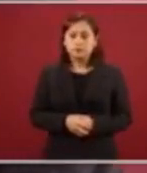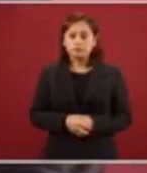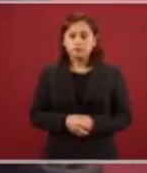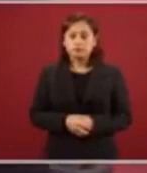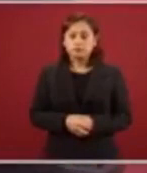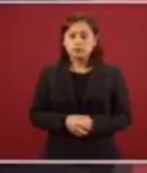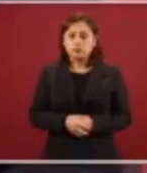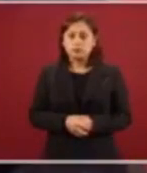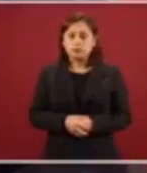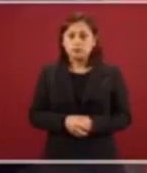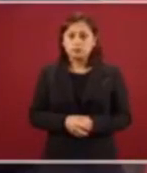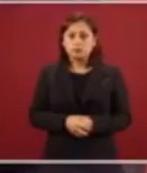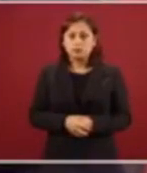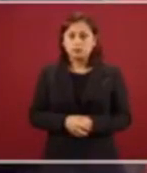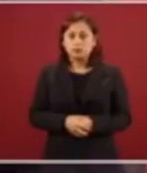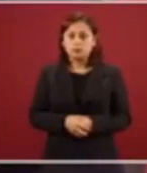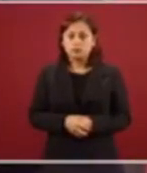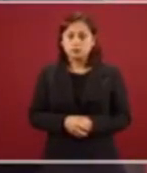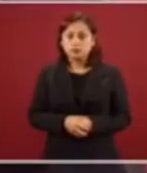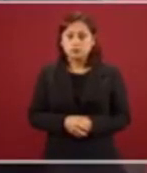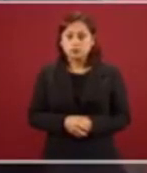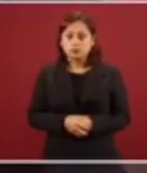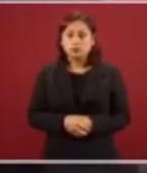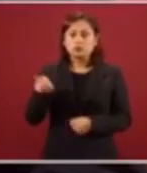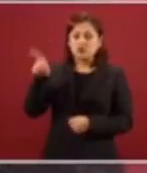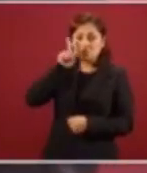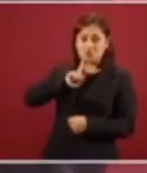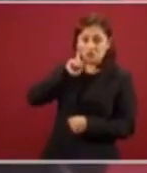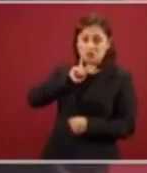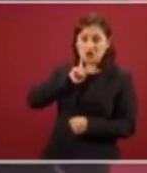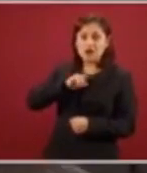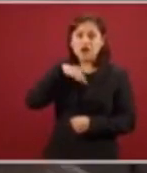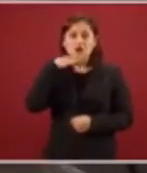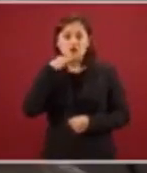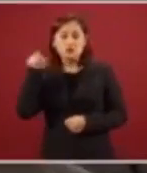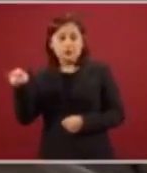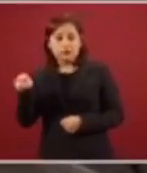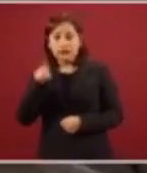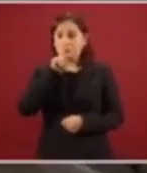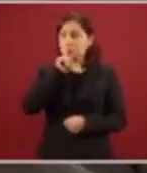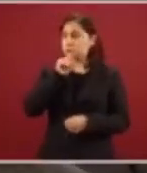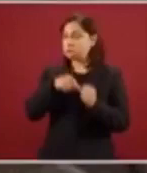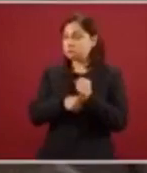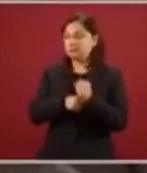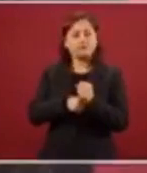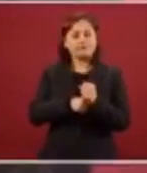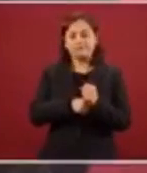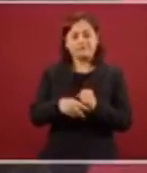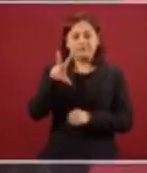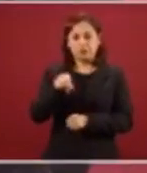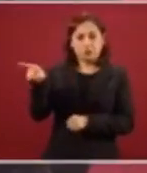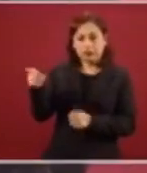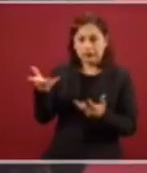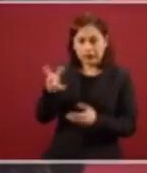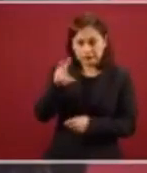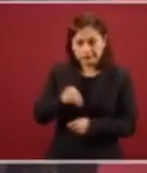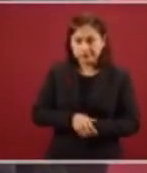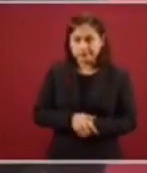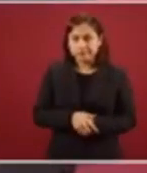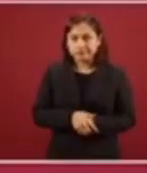sería capaz de tapar un acto de corrupción. Todo esto que se